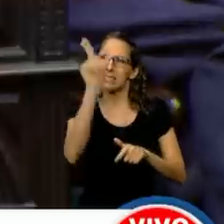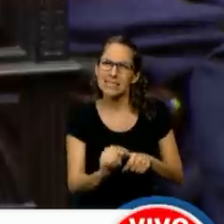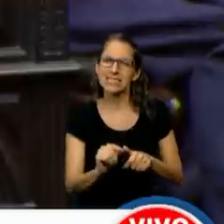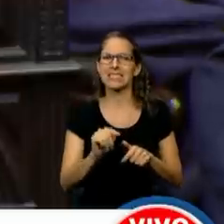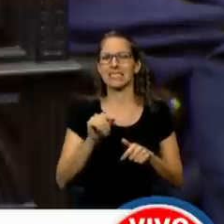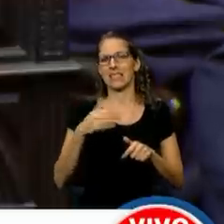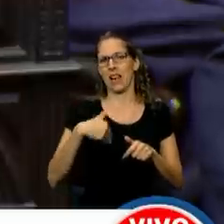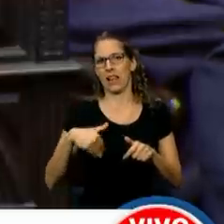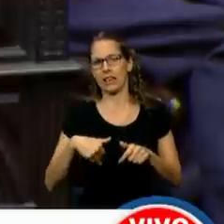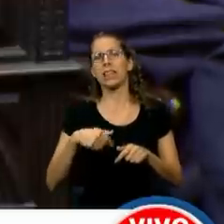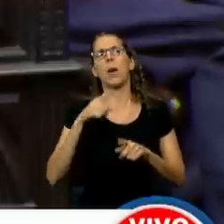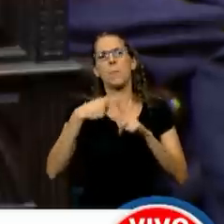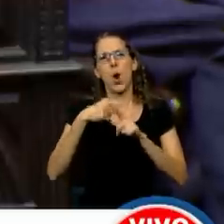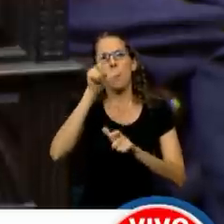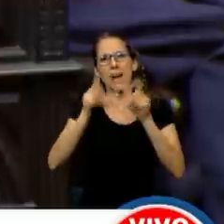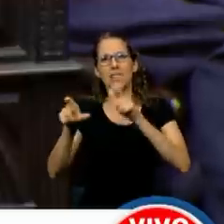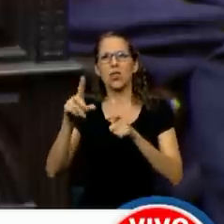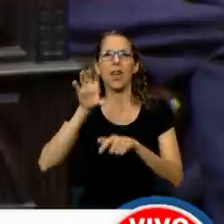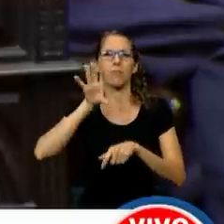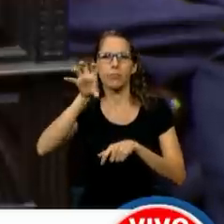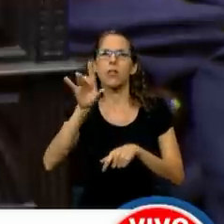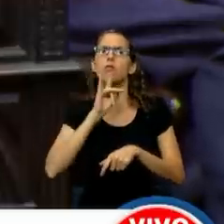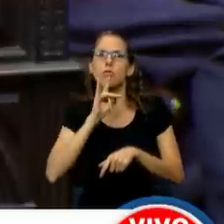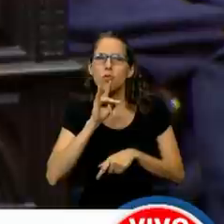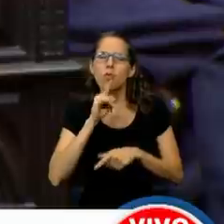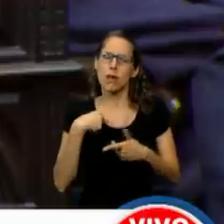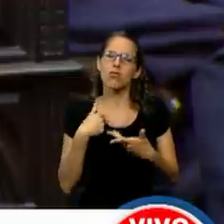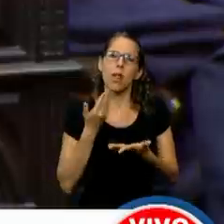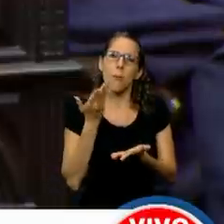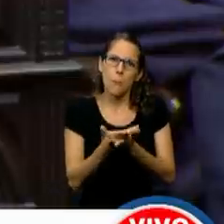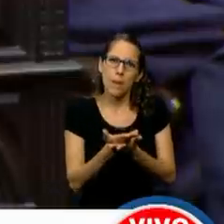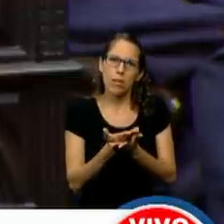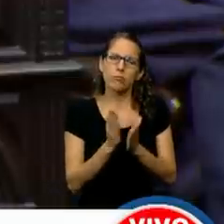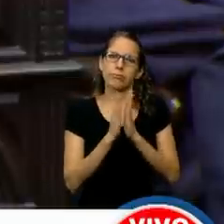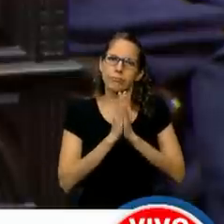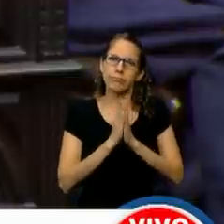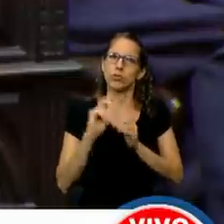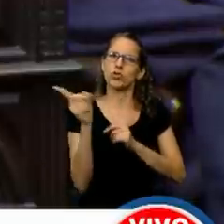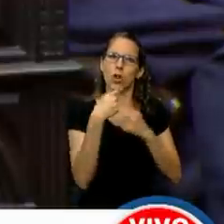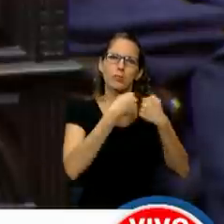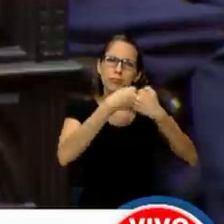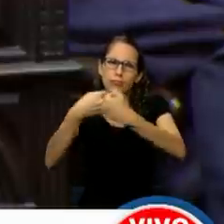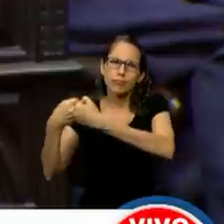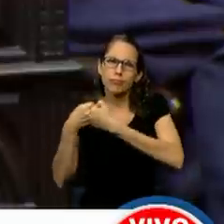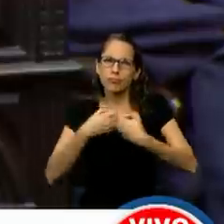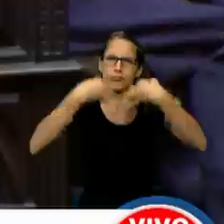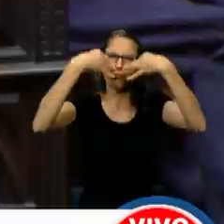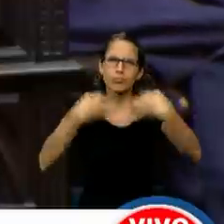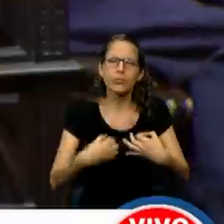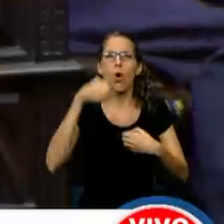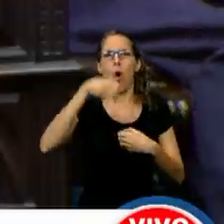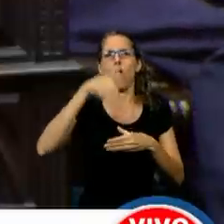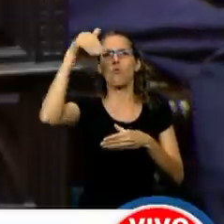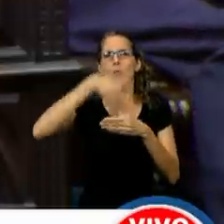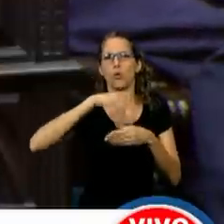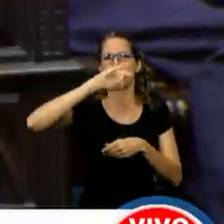que han confiado en mí quiero pedirles que nos pongamos de acuerdo y que podamos votar una ley de presupuestos